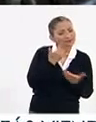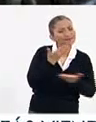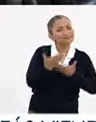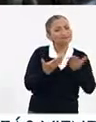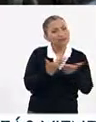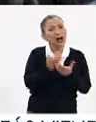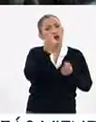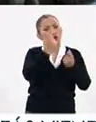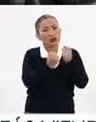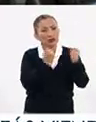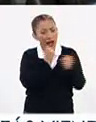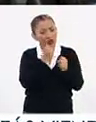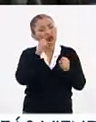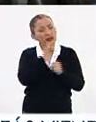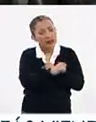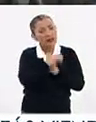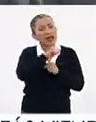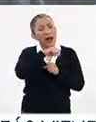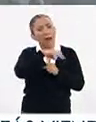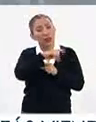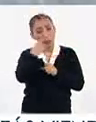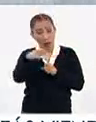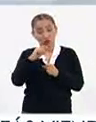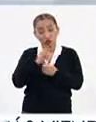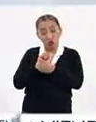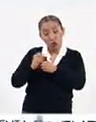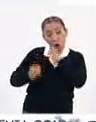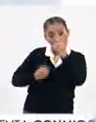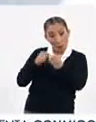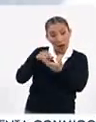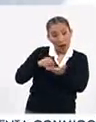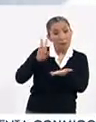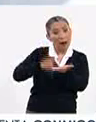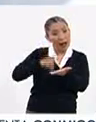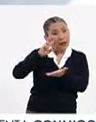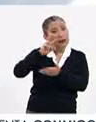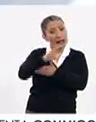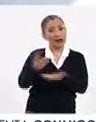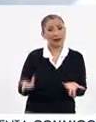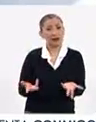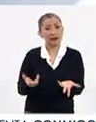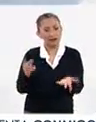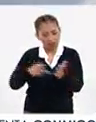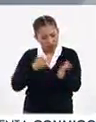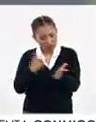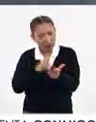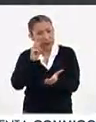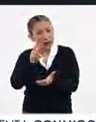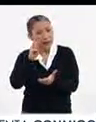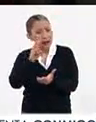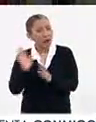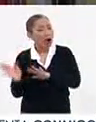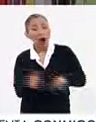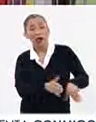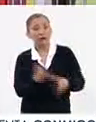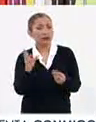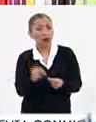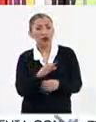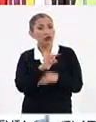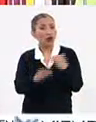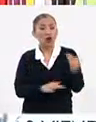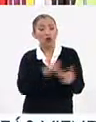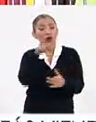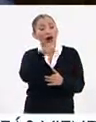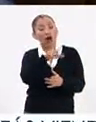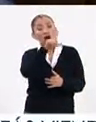durante algunos años, pero hay una parte de su obra que vale mucho la pena visitar, continuamente incluso, ¿no? Todo lo que desemboca